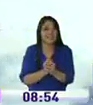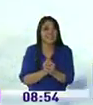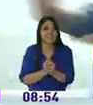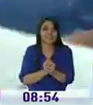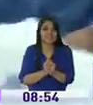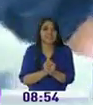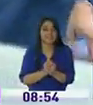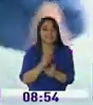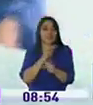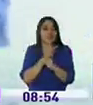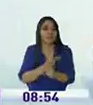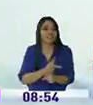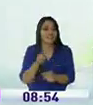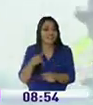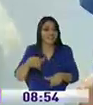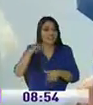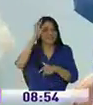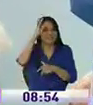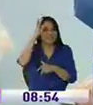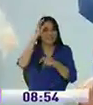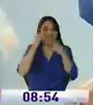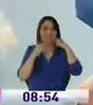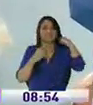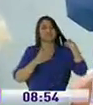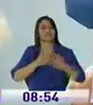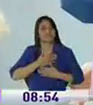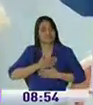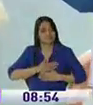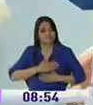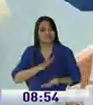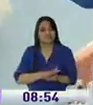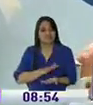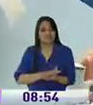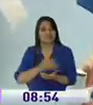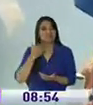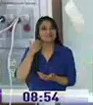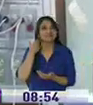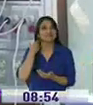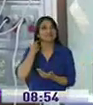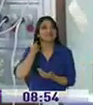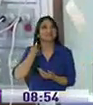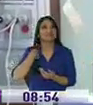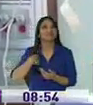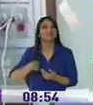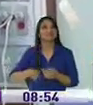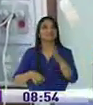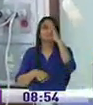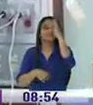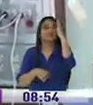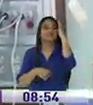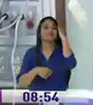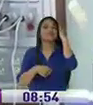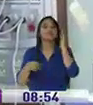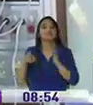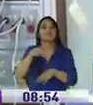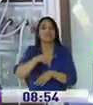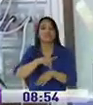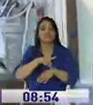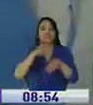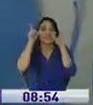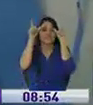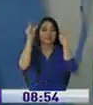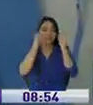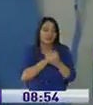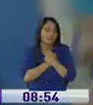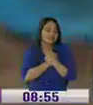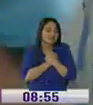el cuidado inmediato que recibió. Muy satisfechos porque tanto es el cariño de nuestros profesionales precisamente con este niño,